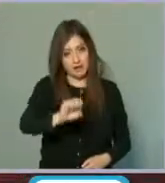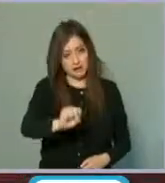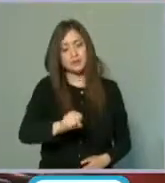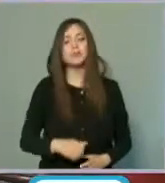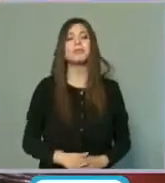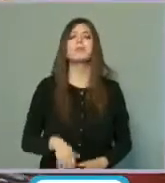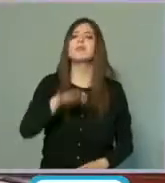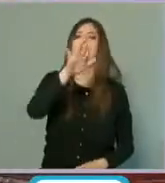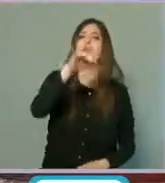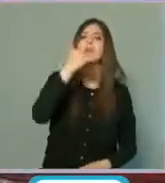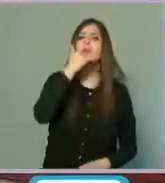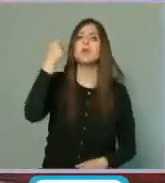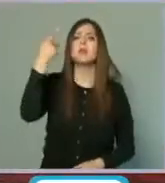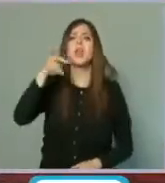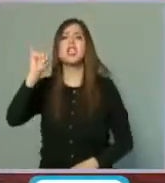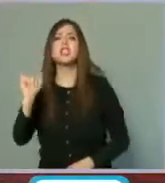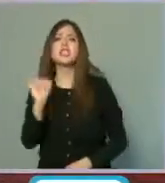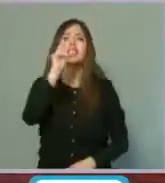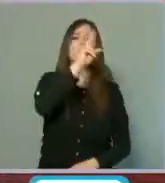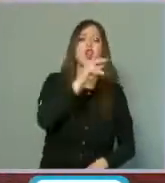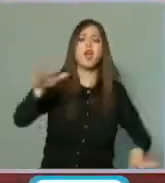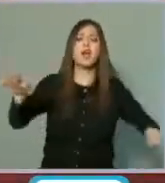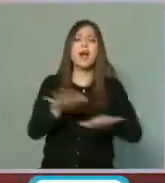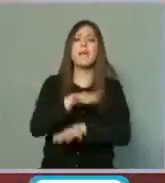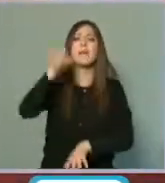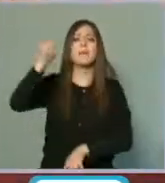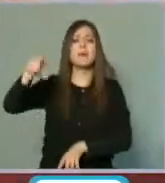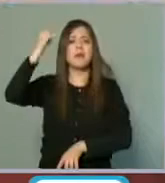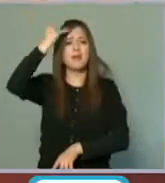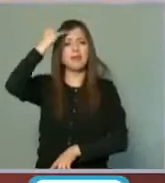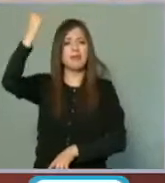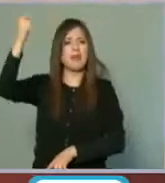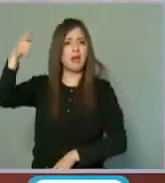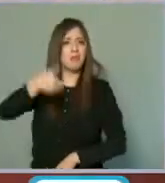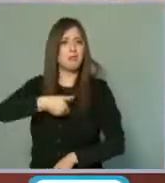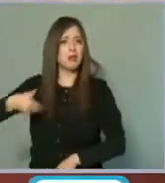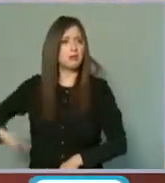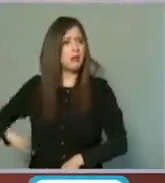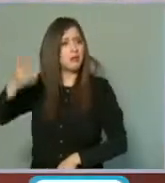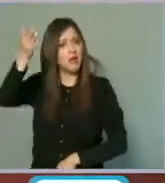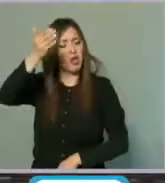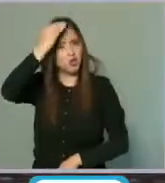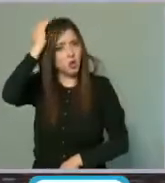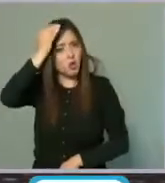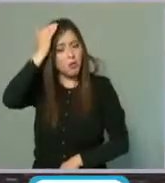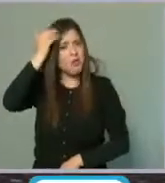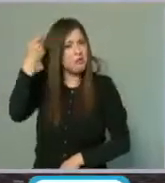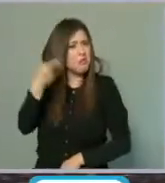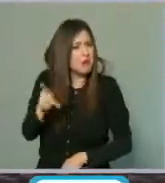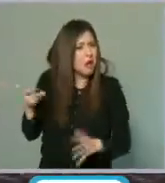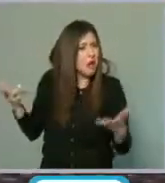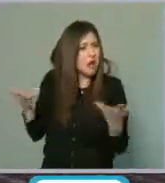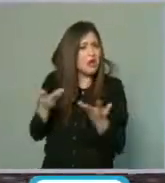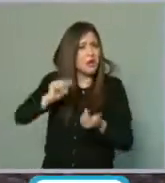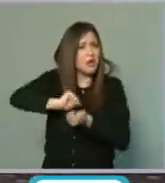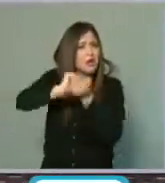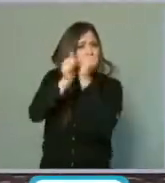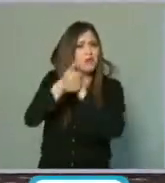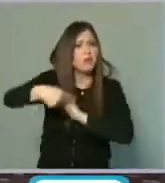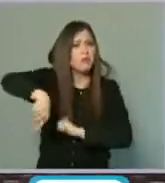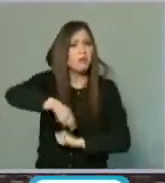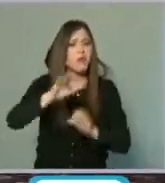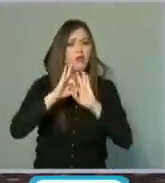parecer o de posición ante las mismas ideas que tiene Donald Trump son meramente estrategias